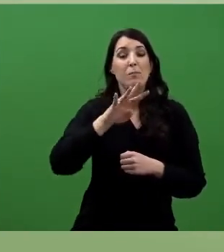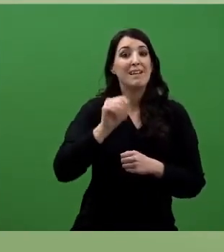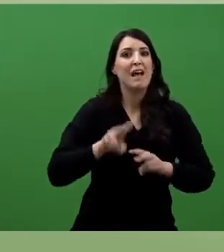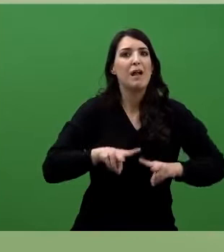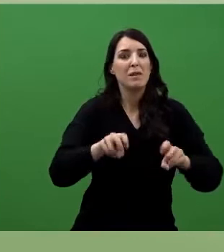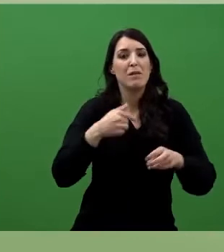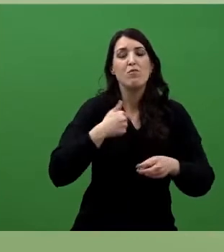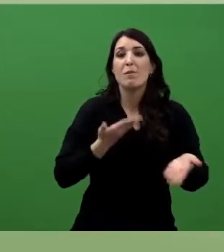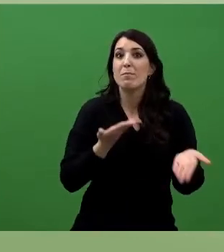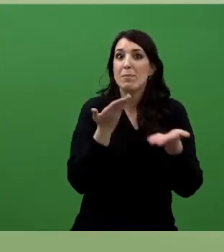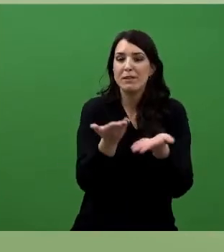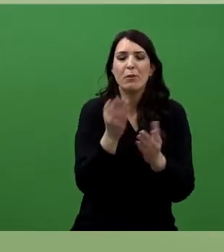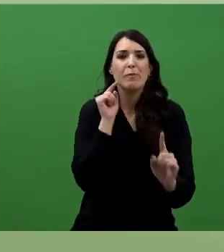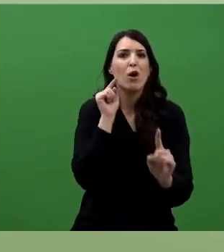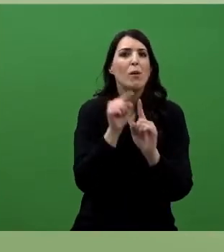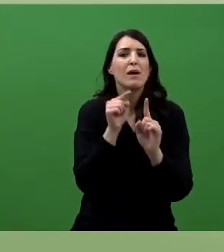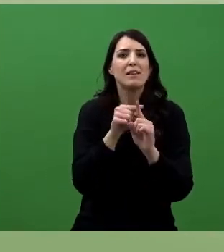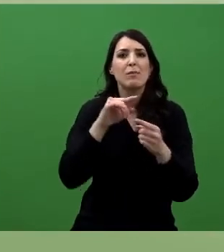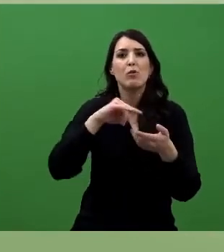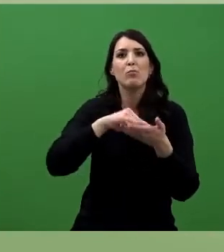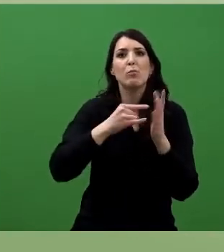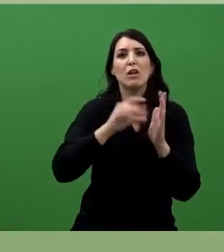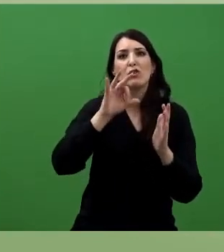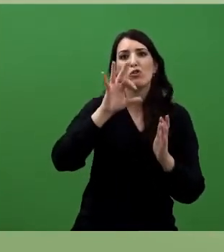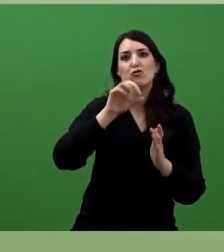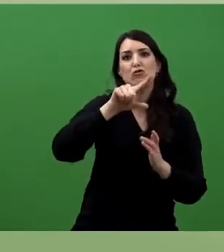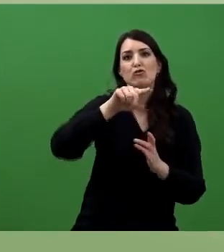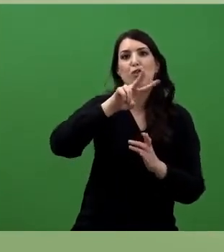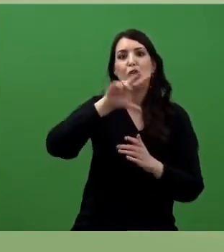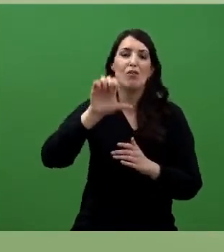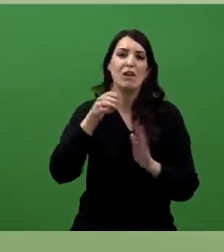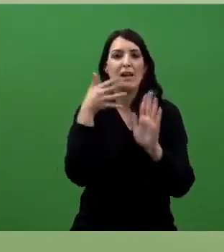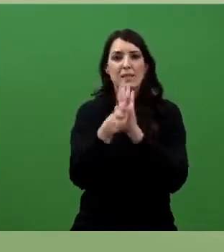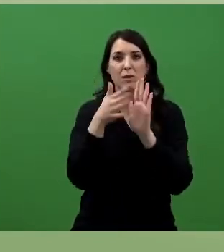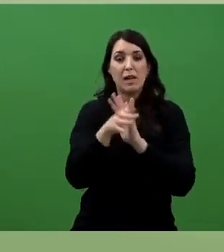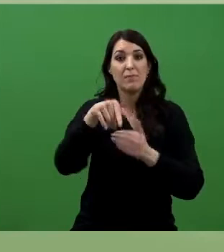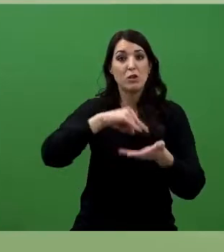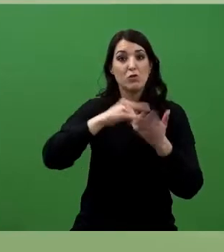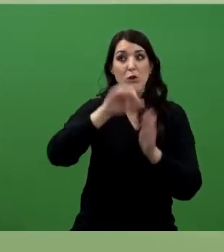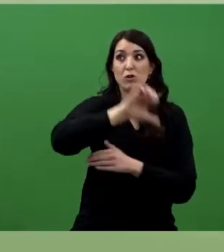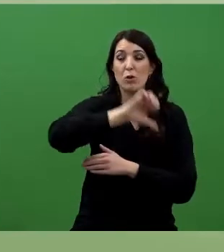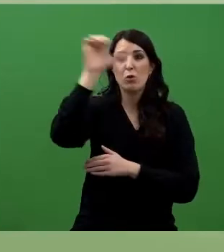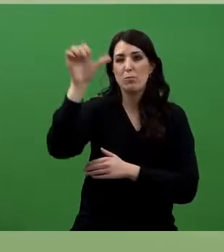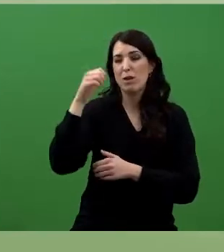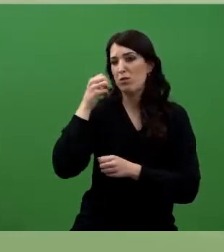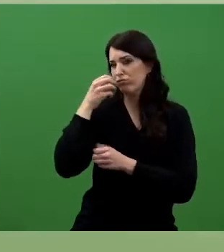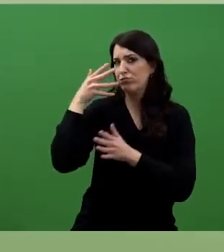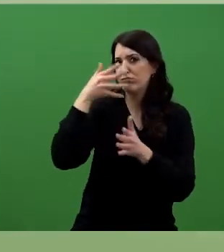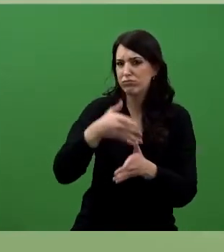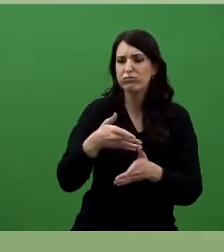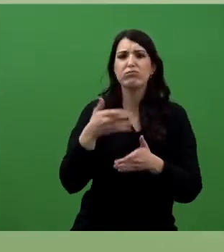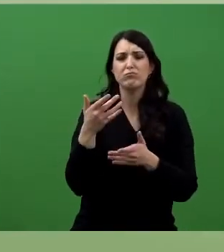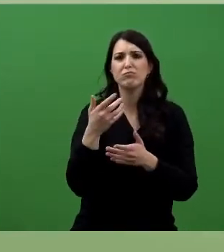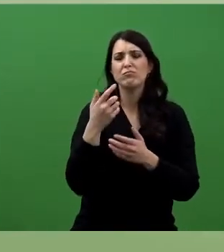inicialmente para explicar el proyecto Solvardí, que es un proyecto europeo de varios años, muy ambicioso, que os